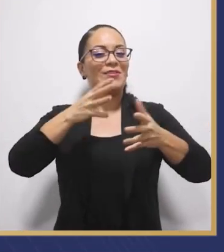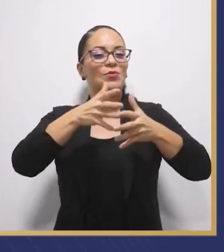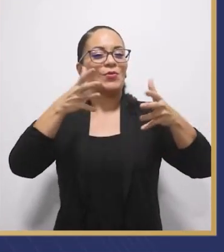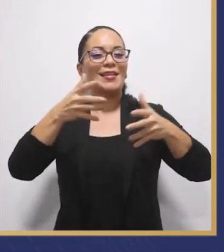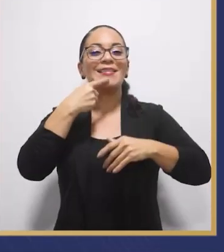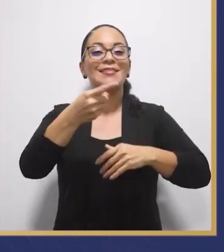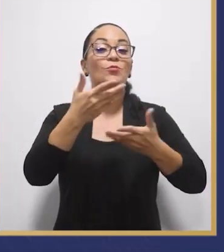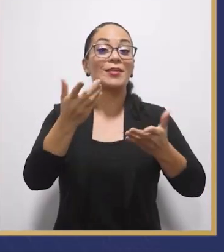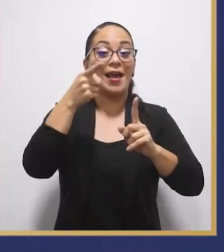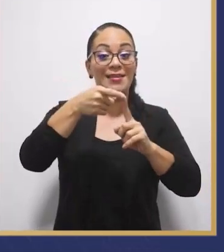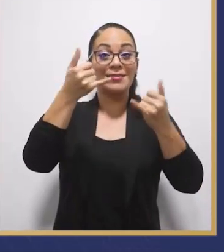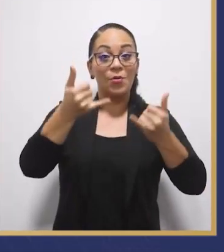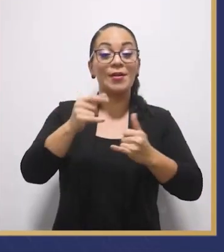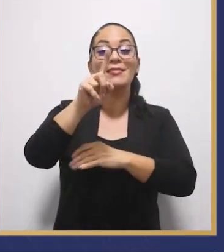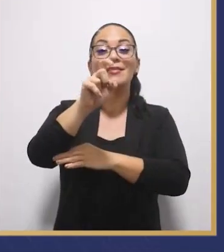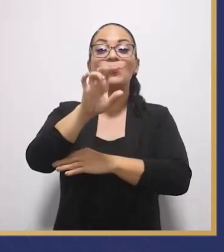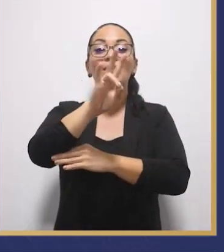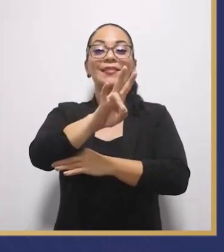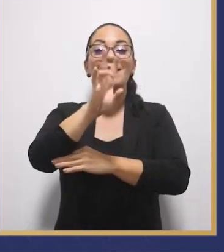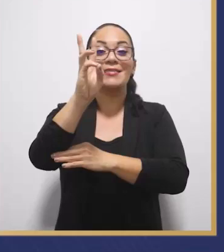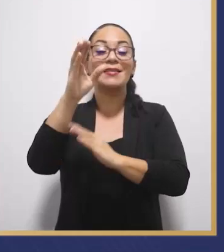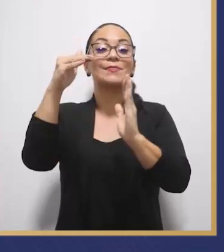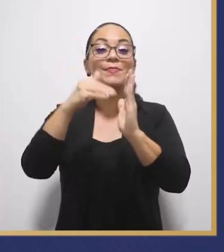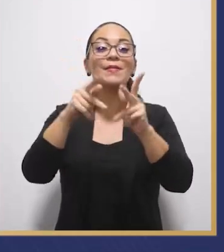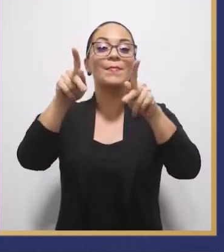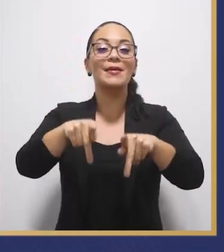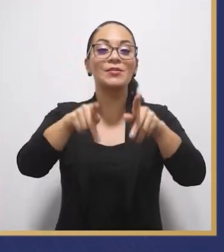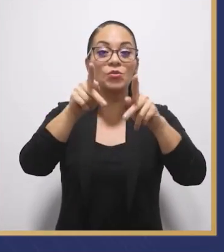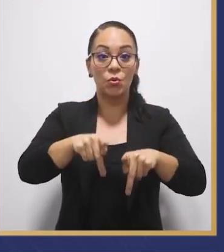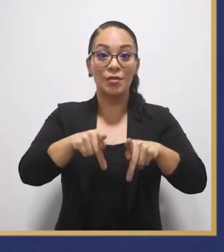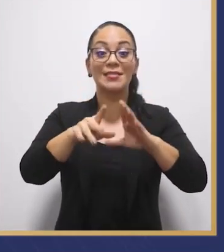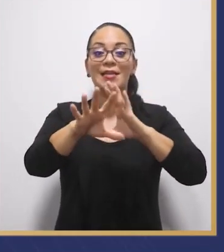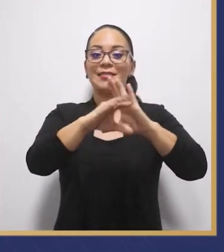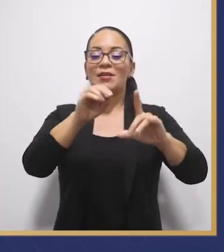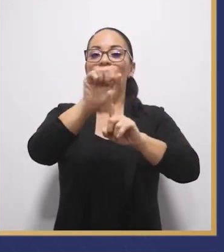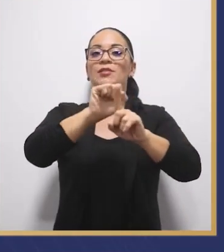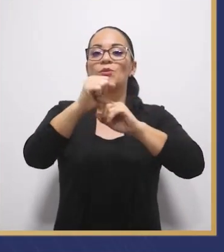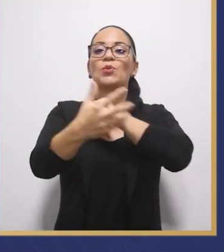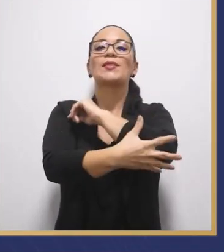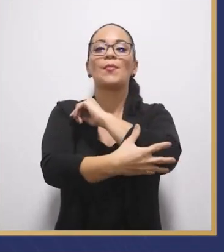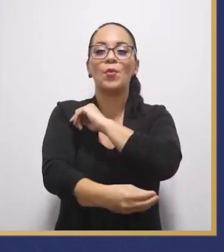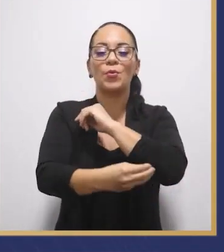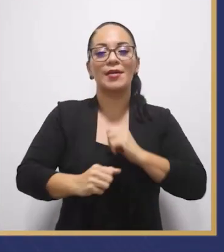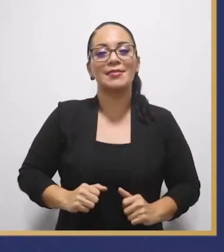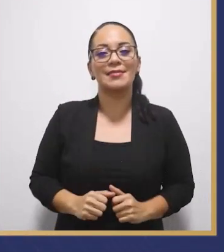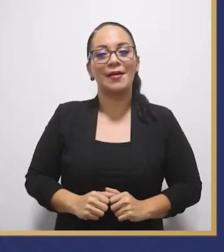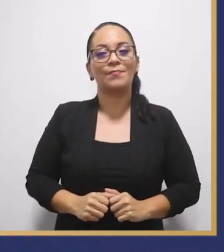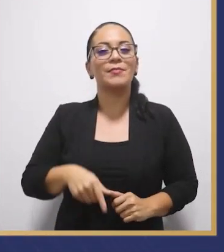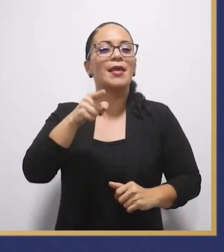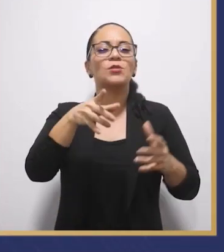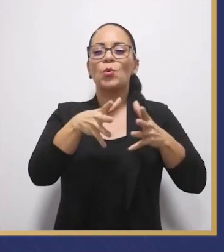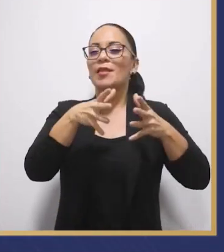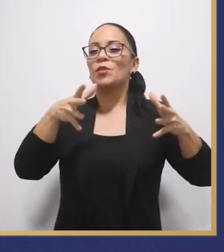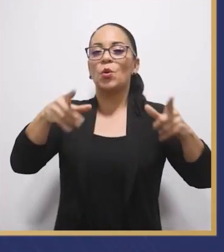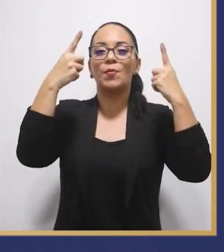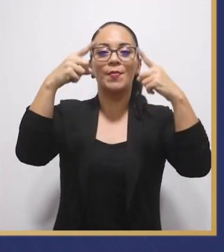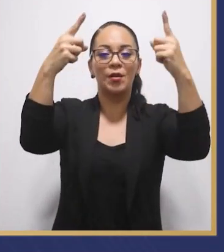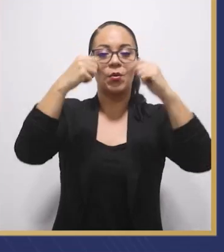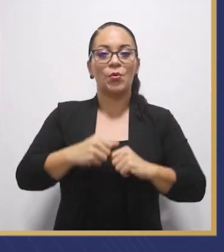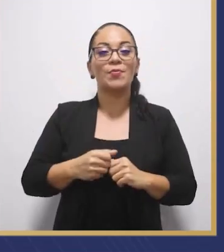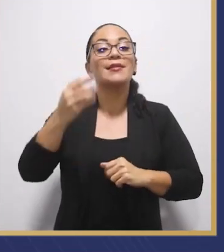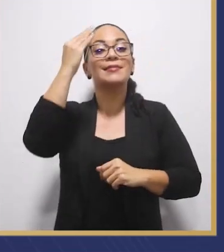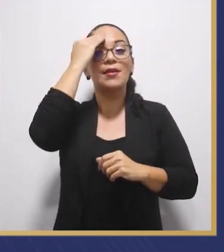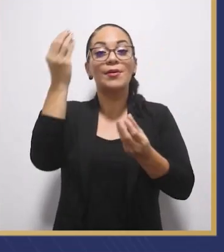fecha aproximadamente 176 mil personas han salido de la condición de pobreza. Esto es un enorme logro. El saber